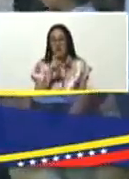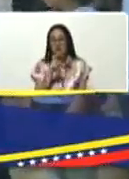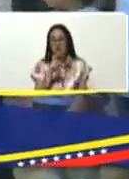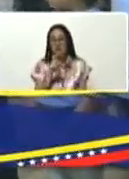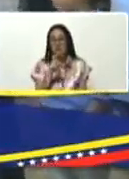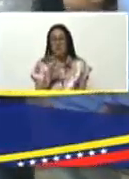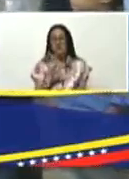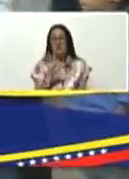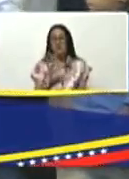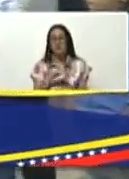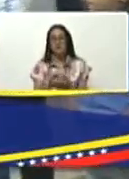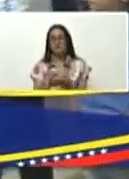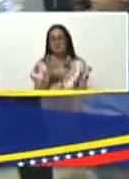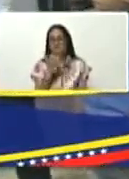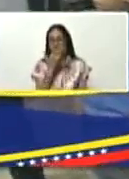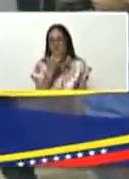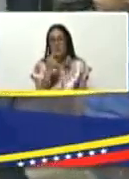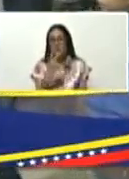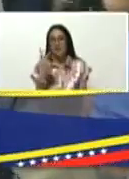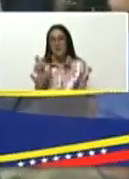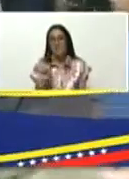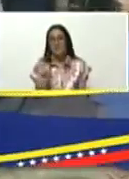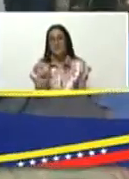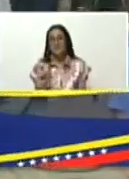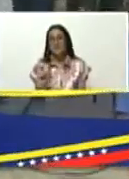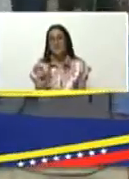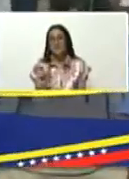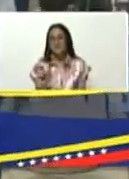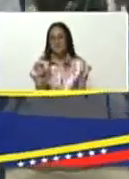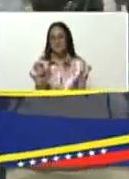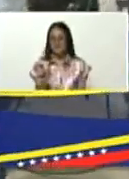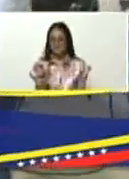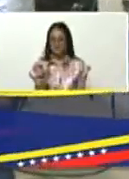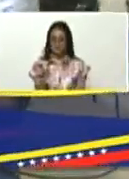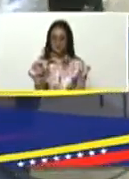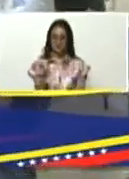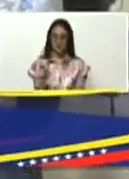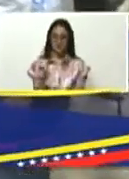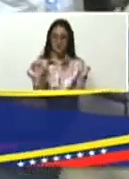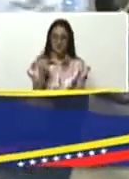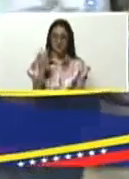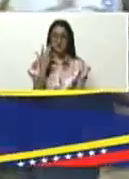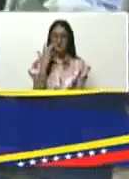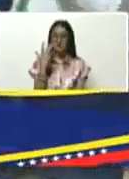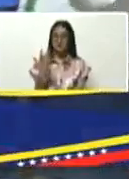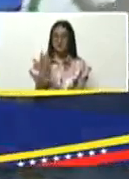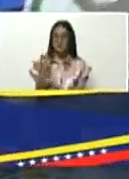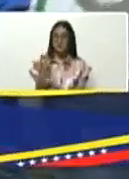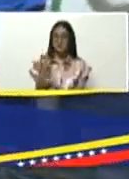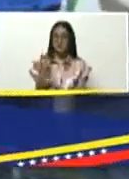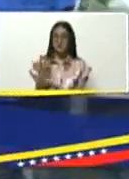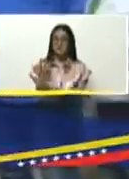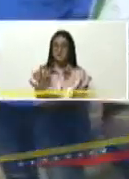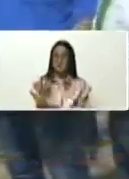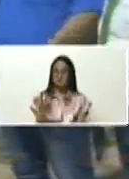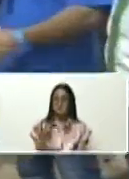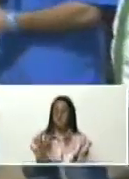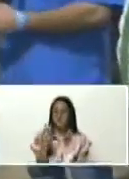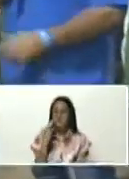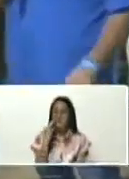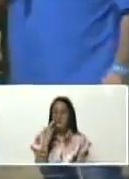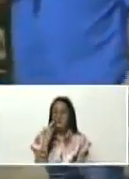22 meses, llamado Don Antonio, pues que ya se ve la caracterización genética que él